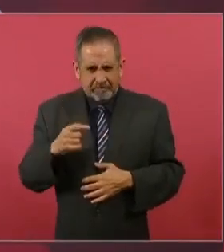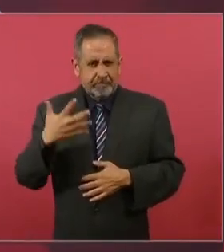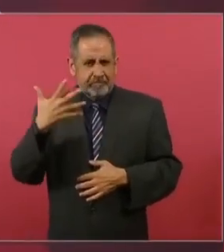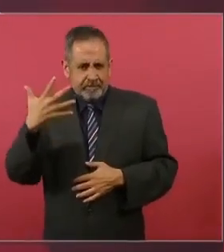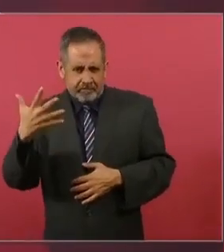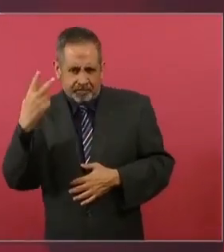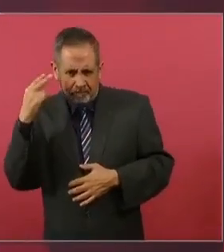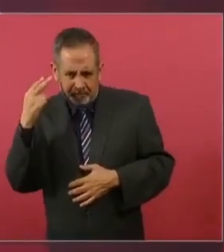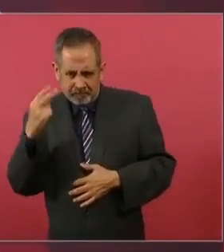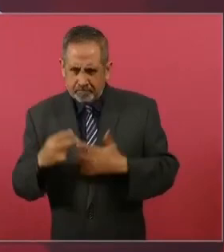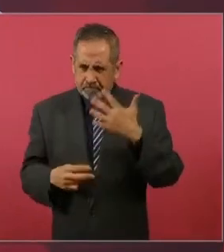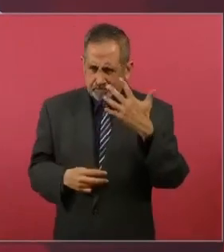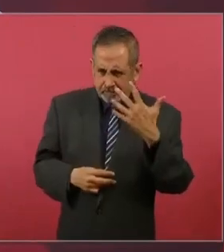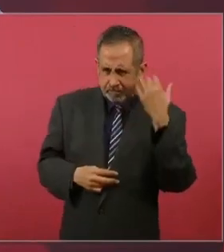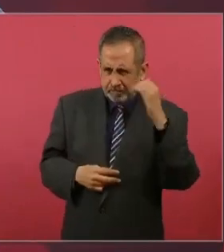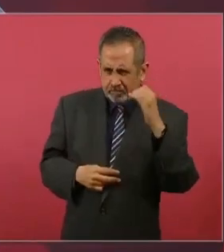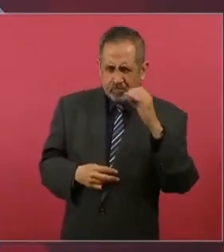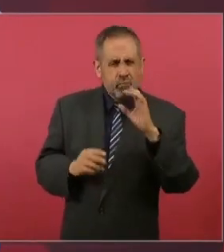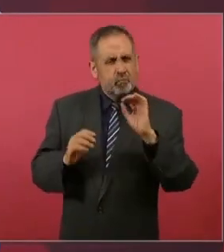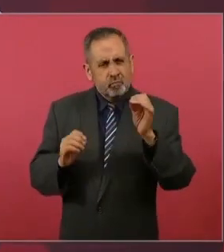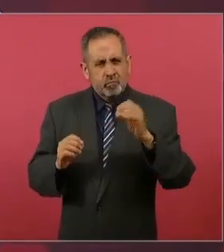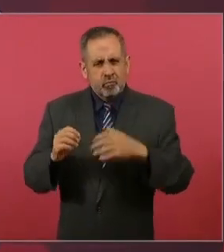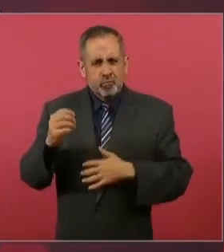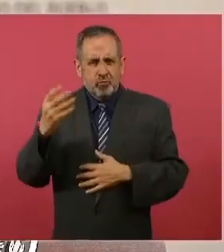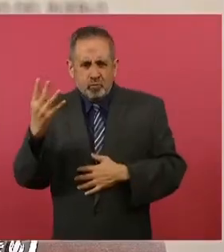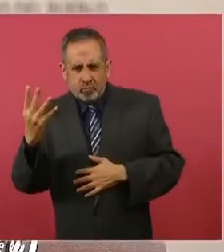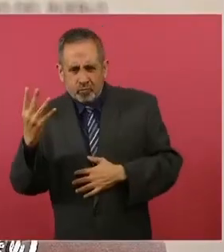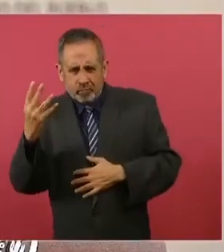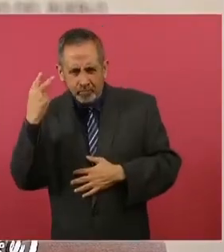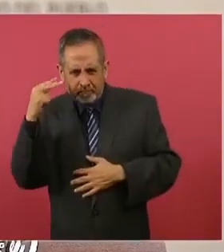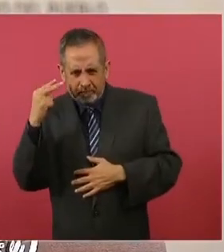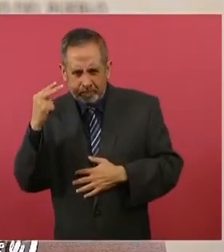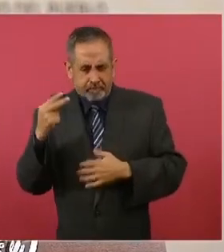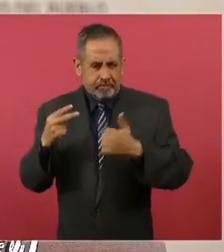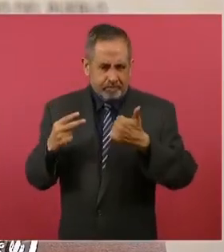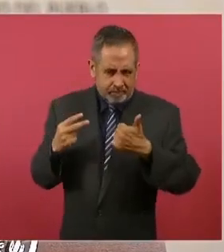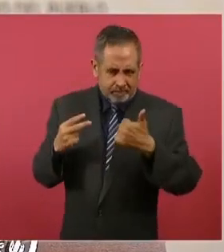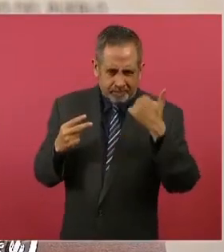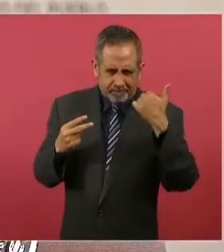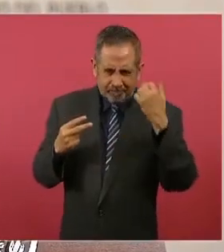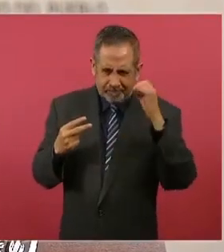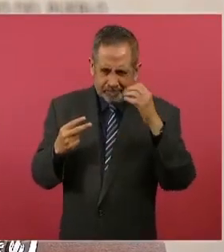o 4 o 6. Eso ahora lo vemos.